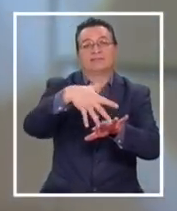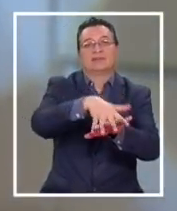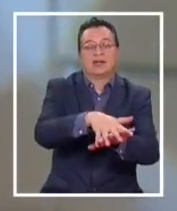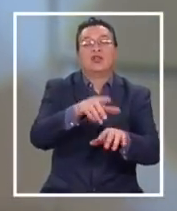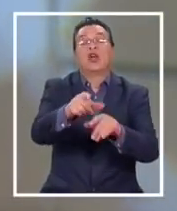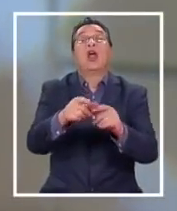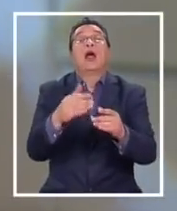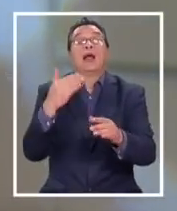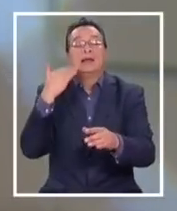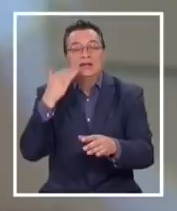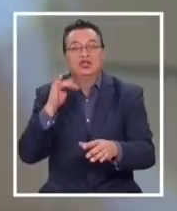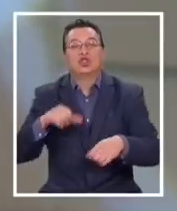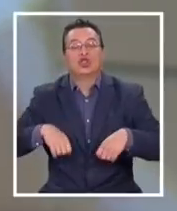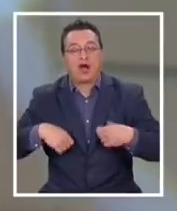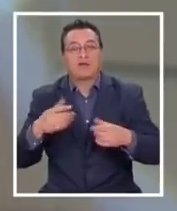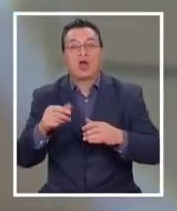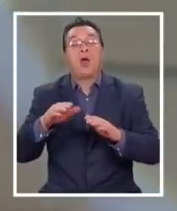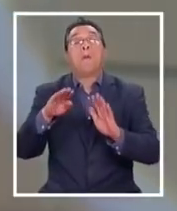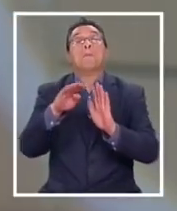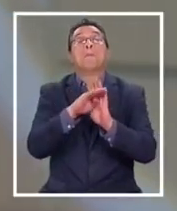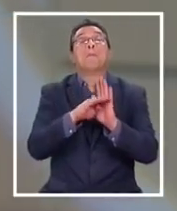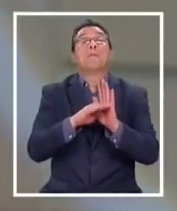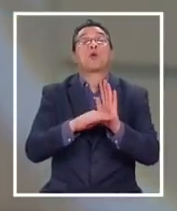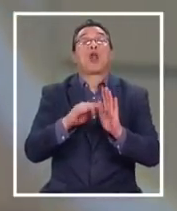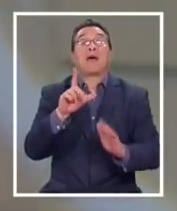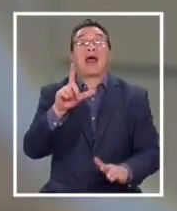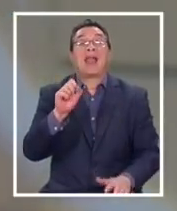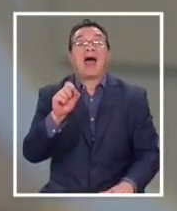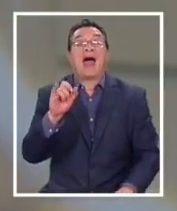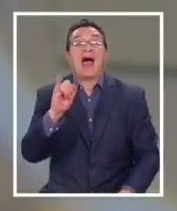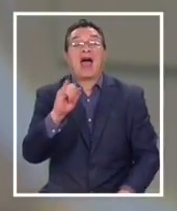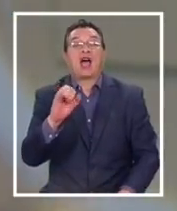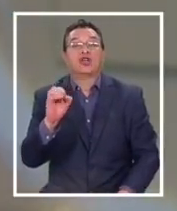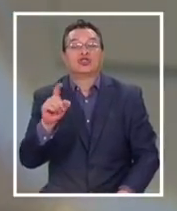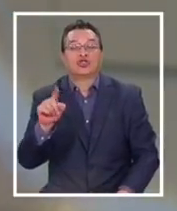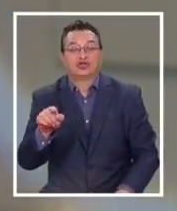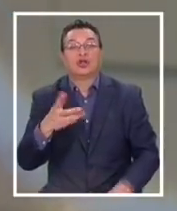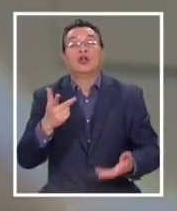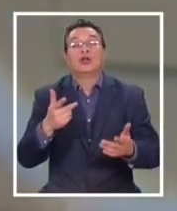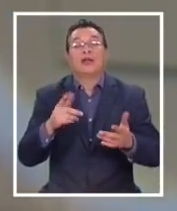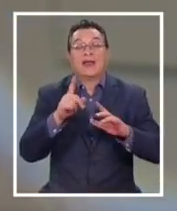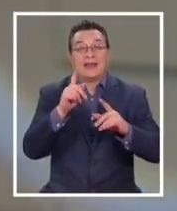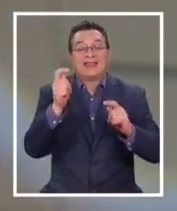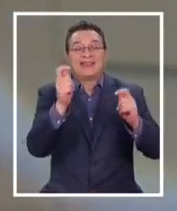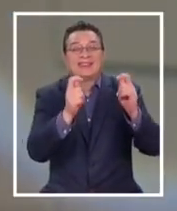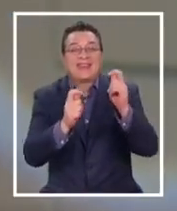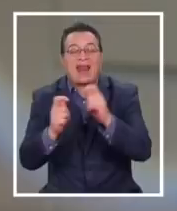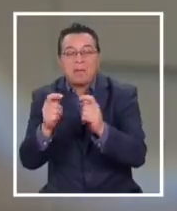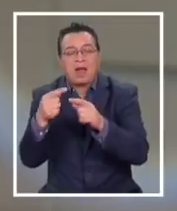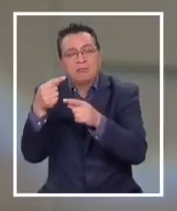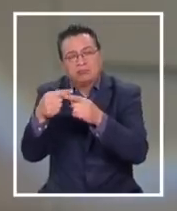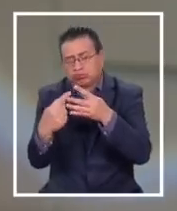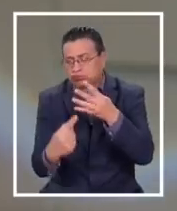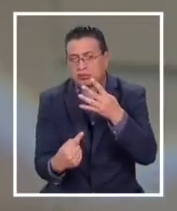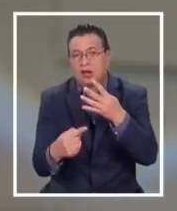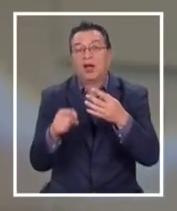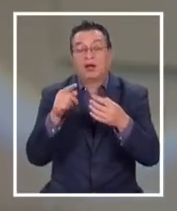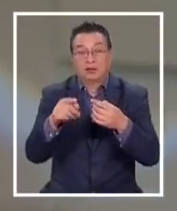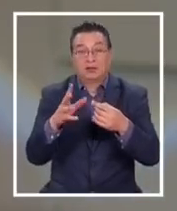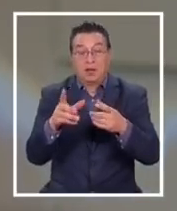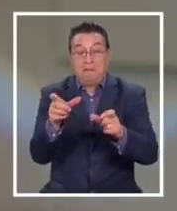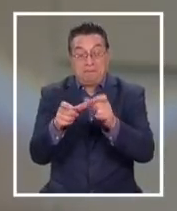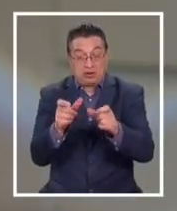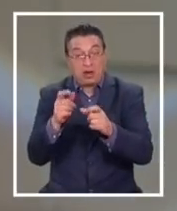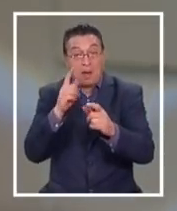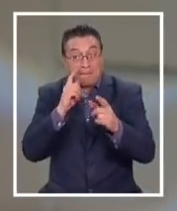y adolescentes. Nosotros tenemos ahí el programa Lazos, terapia multisistémica, pero además, porque esto es para población de alto